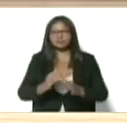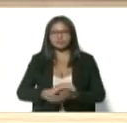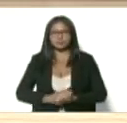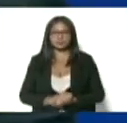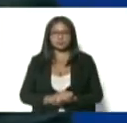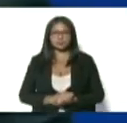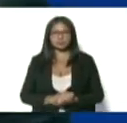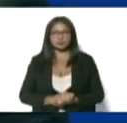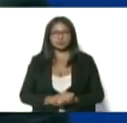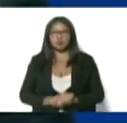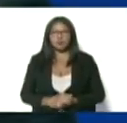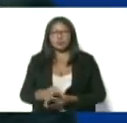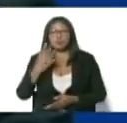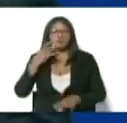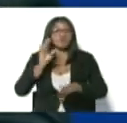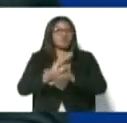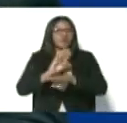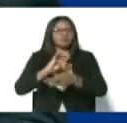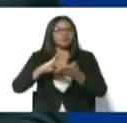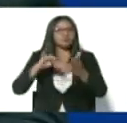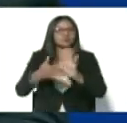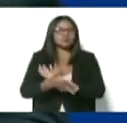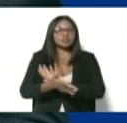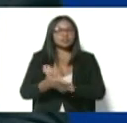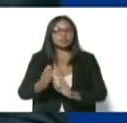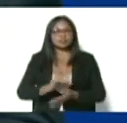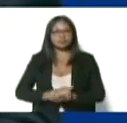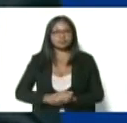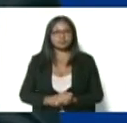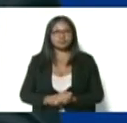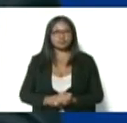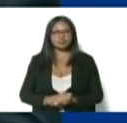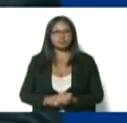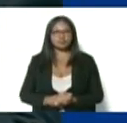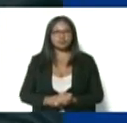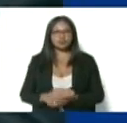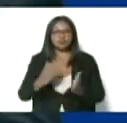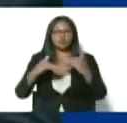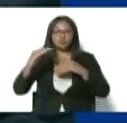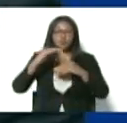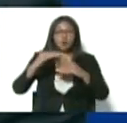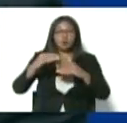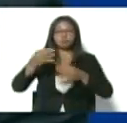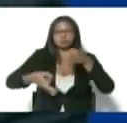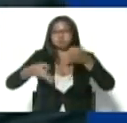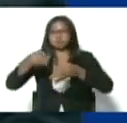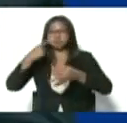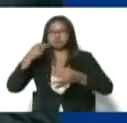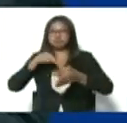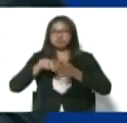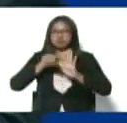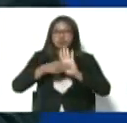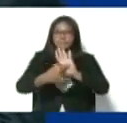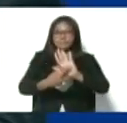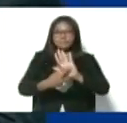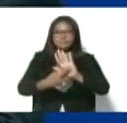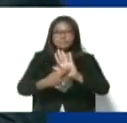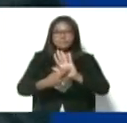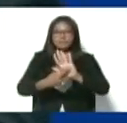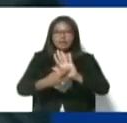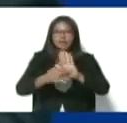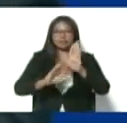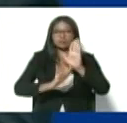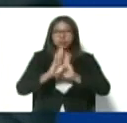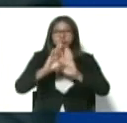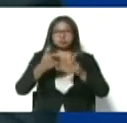en el caso de la prevención me cobran te jefe en la superintendencia amplía sus facultades para de una